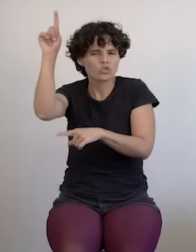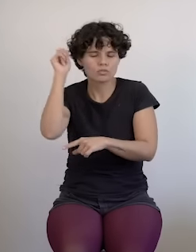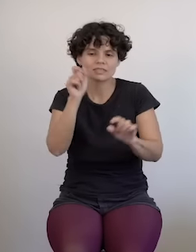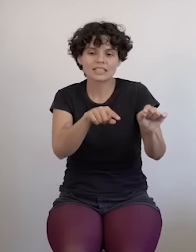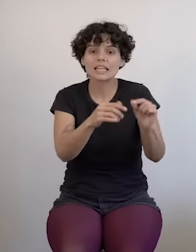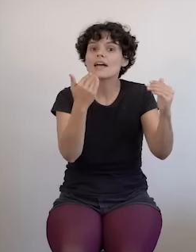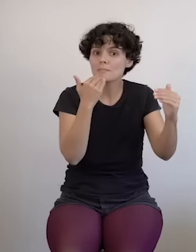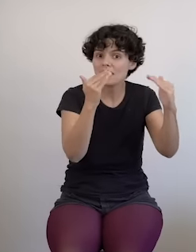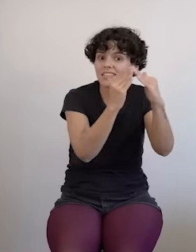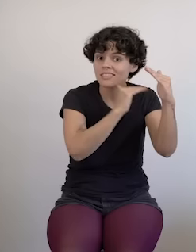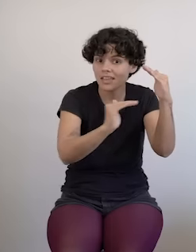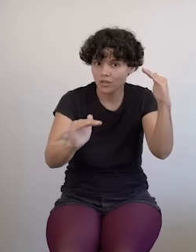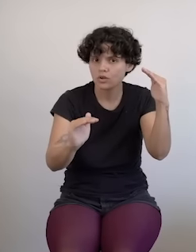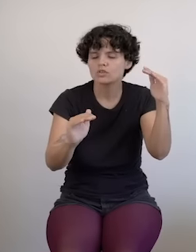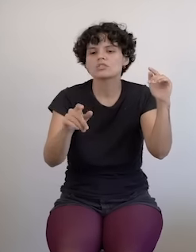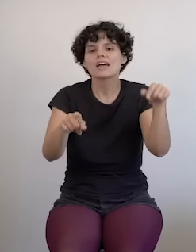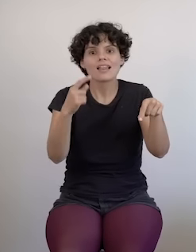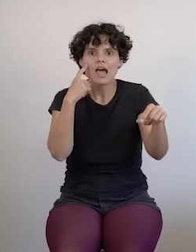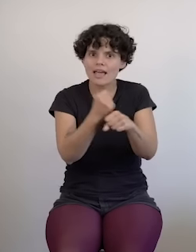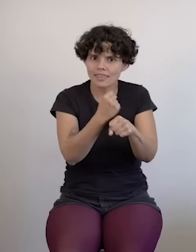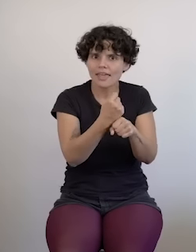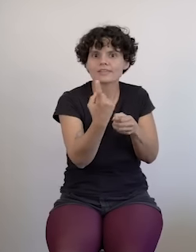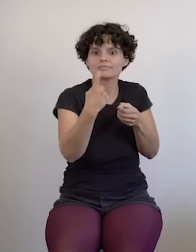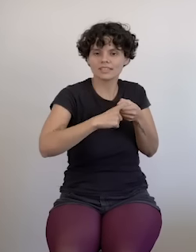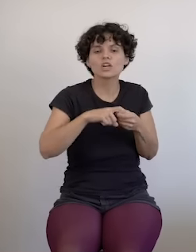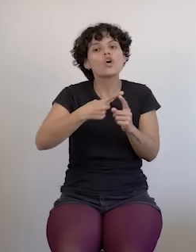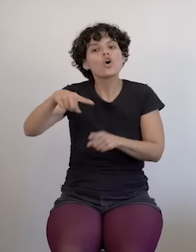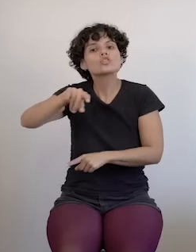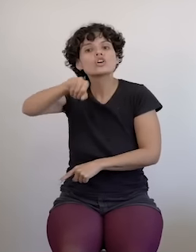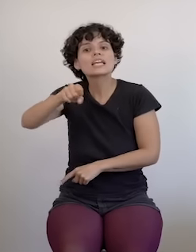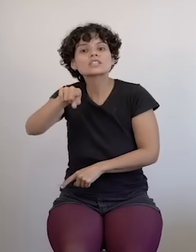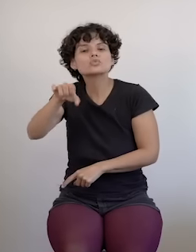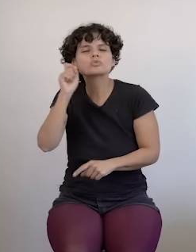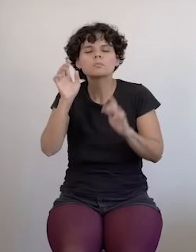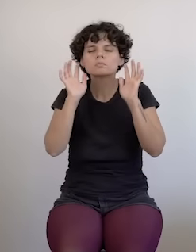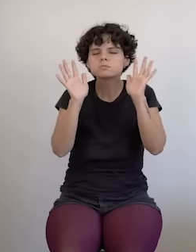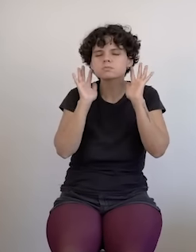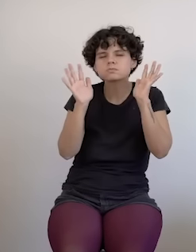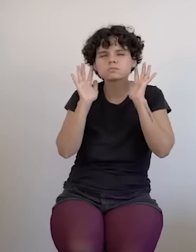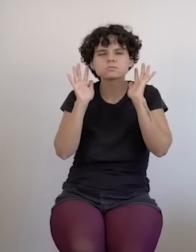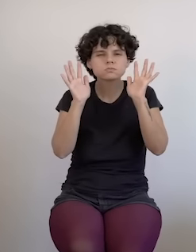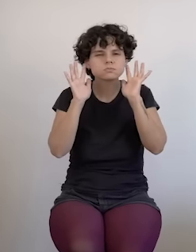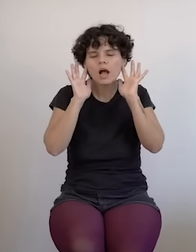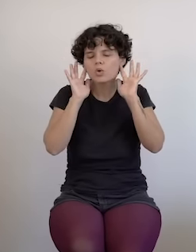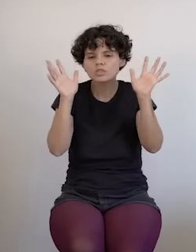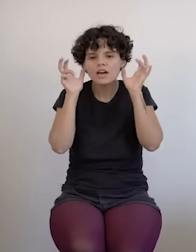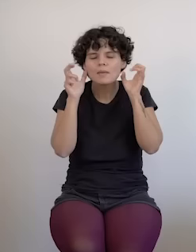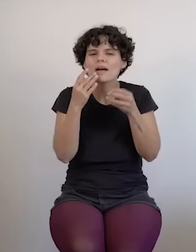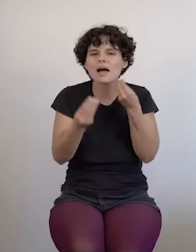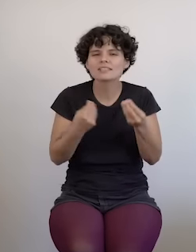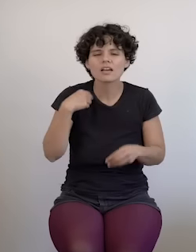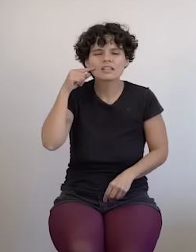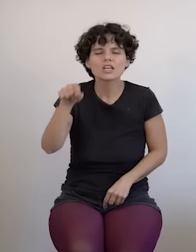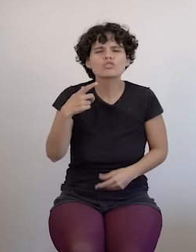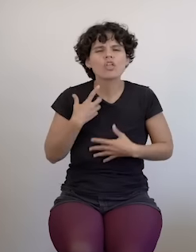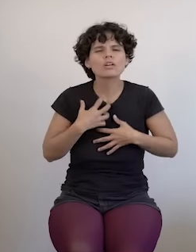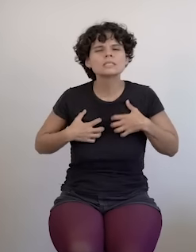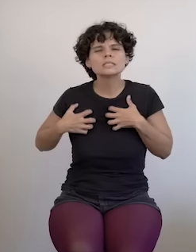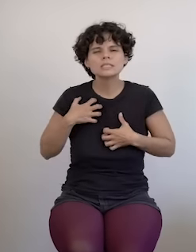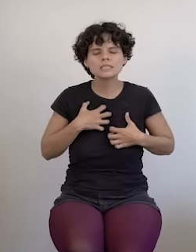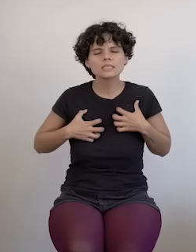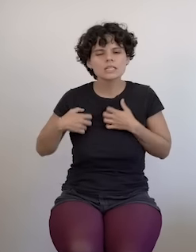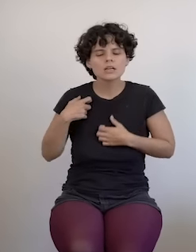Nastie, que ahora es un rapero bacano, búscalo, viene de los hogares, ¿cachai? Viene de los talleres, el loco es un bacano. Y Jesús escuchaba, pero Jesús tenía mucho problema con la... con